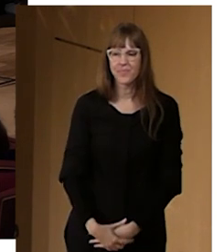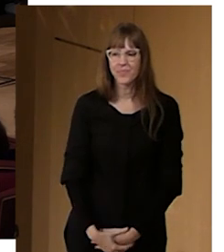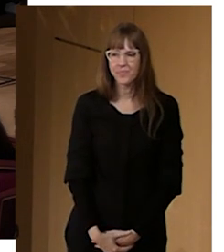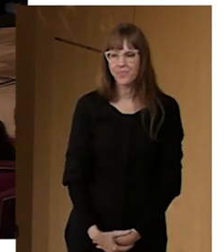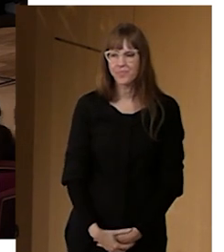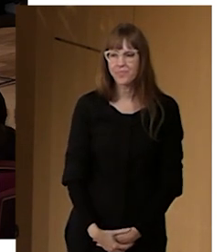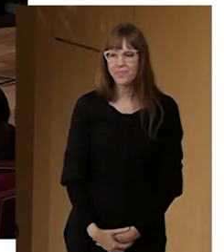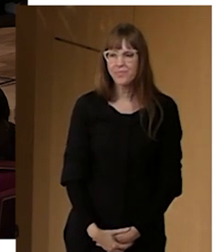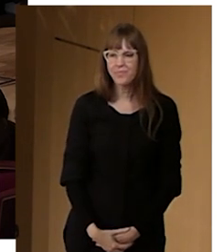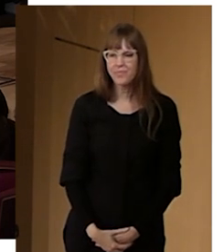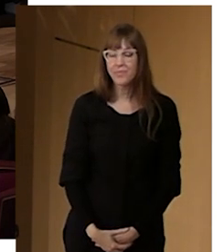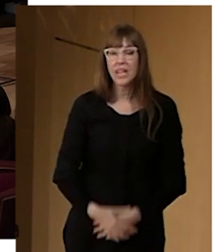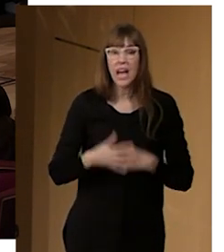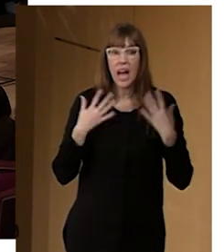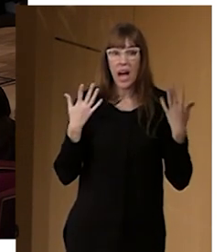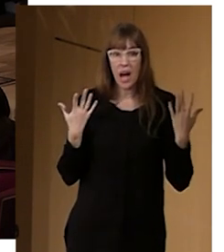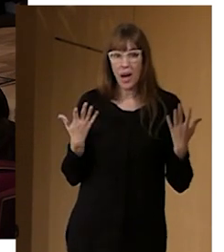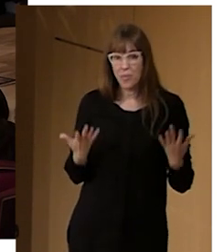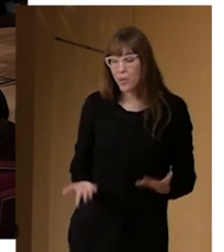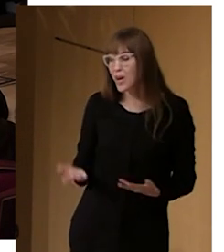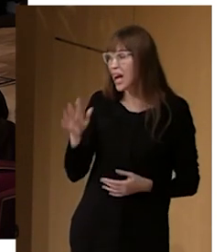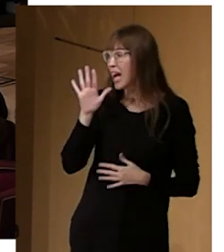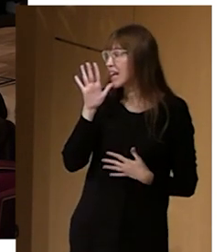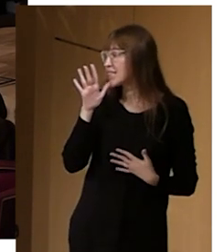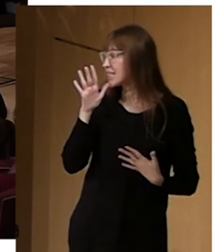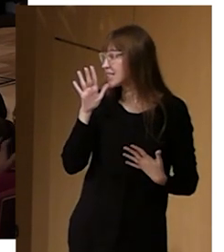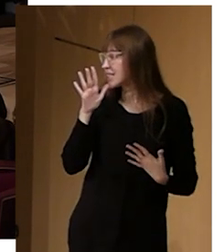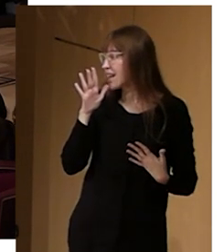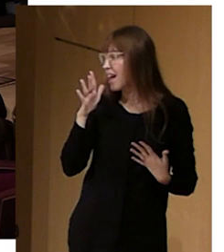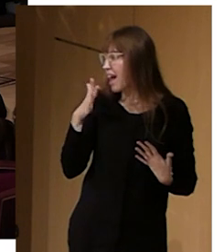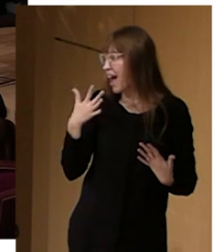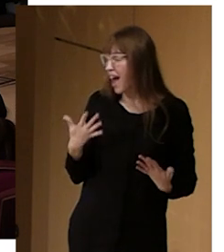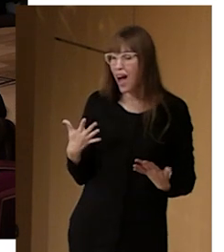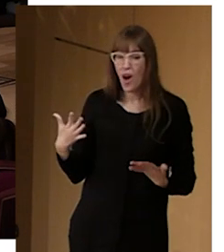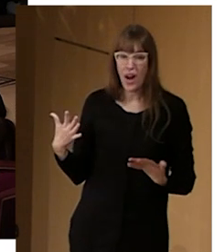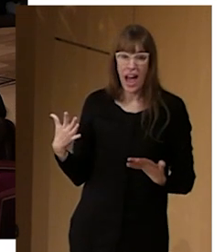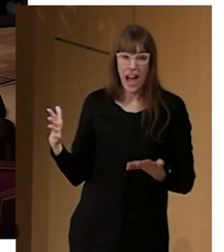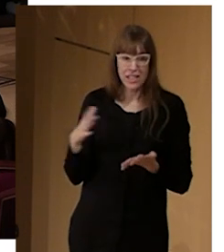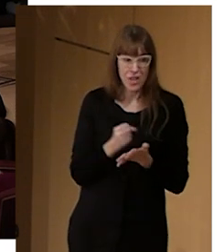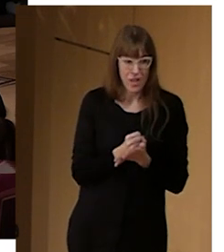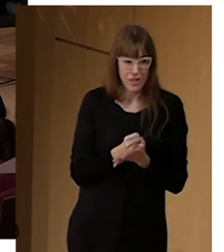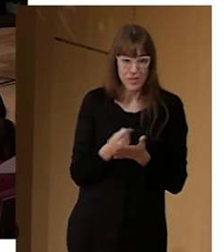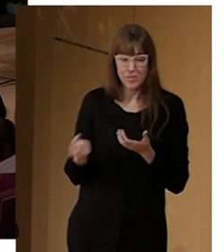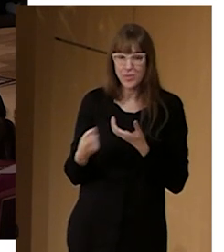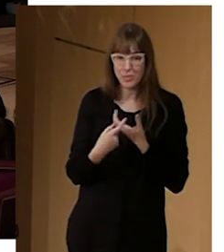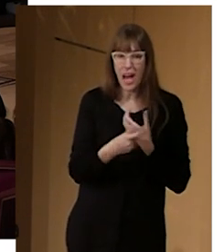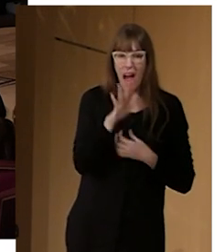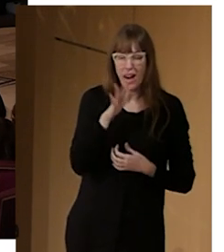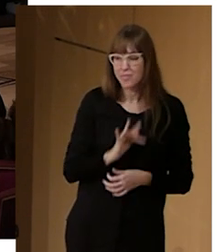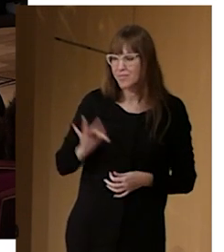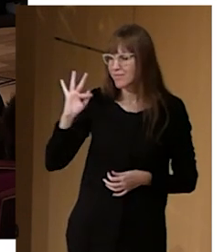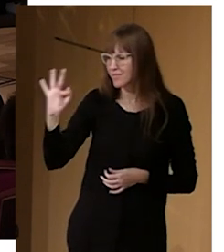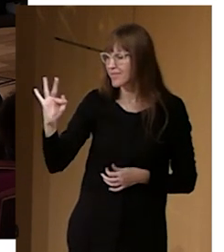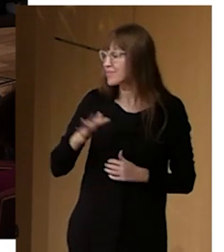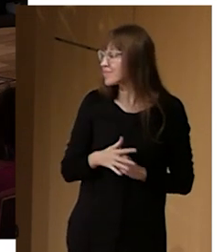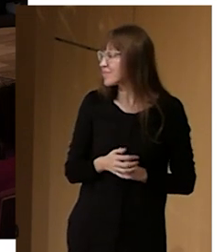Gracias pues eh Santiago con la presión que te han metido todos eh creo que